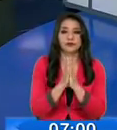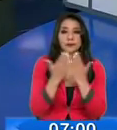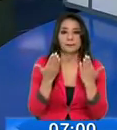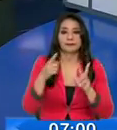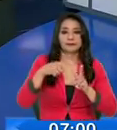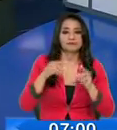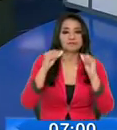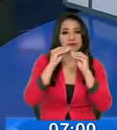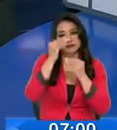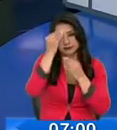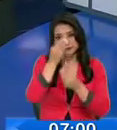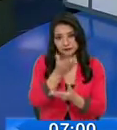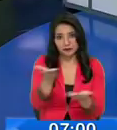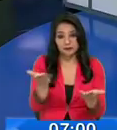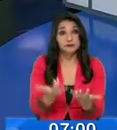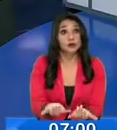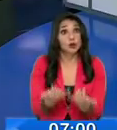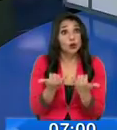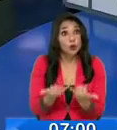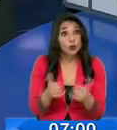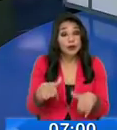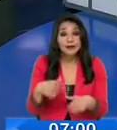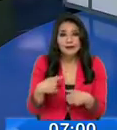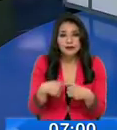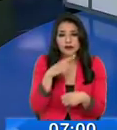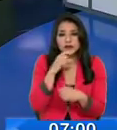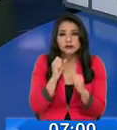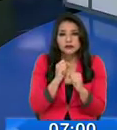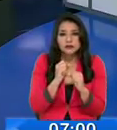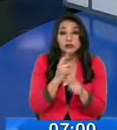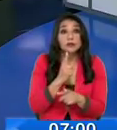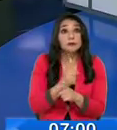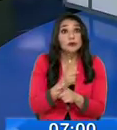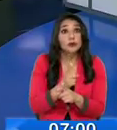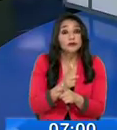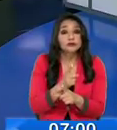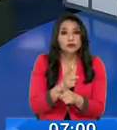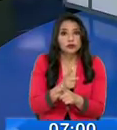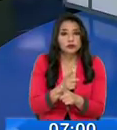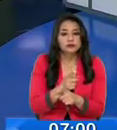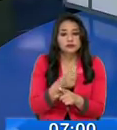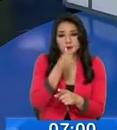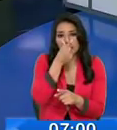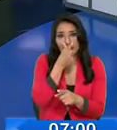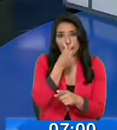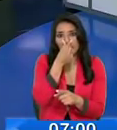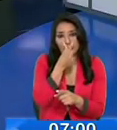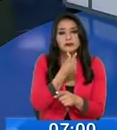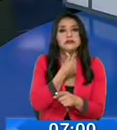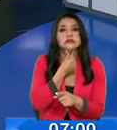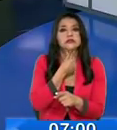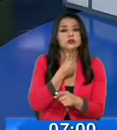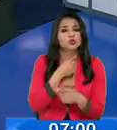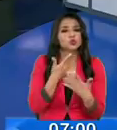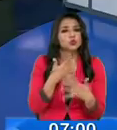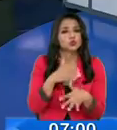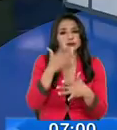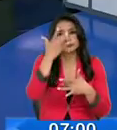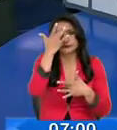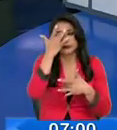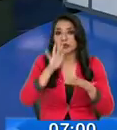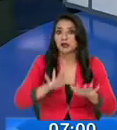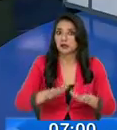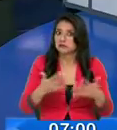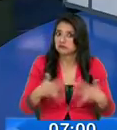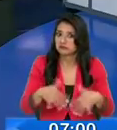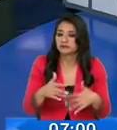más información. Hoy helada la capital. Bueno, y es por eso que las afecciones a las vías respiratorias a la orden del día en el Distrito Metropolitano.